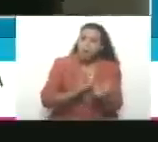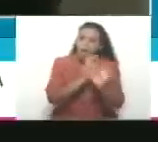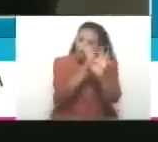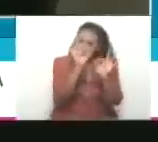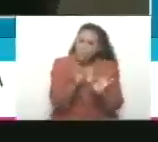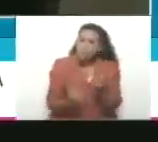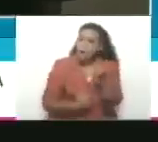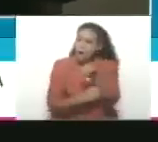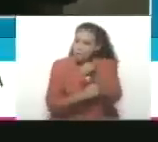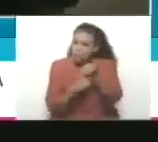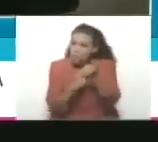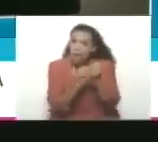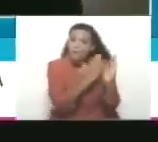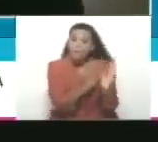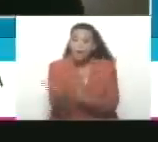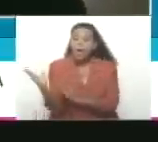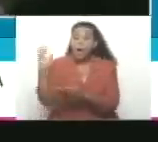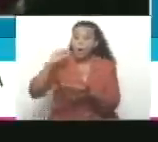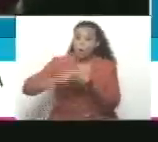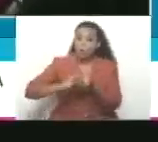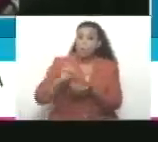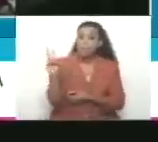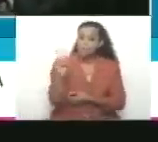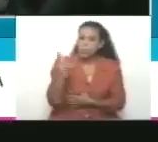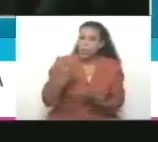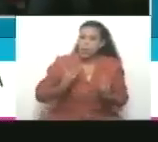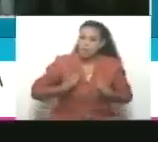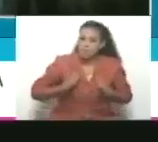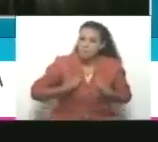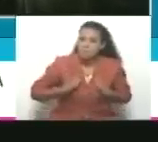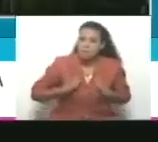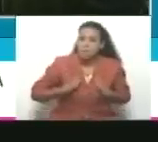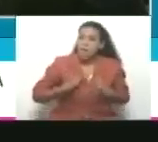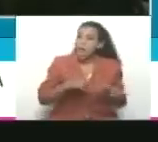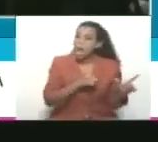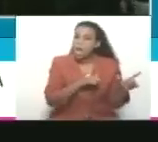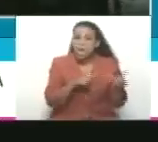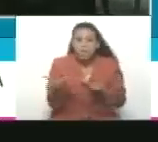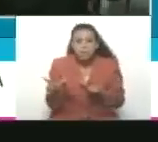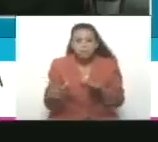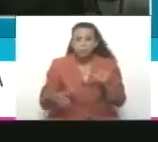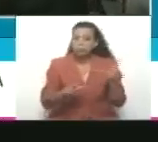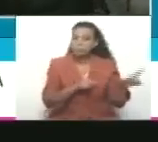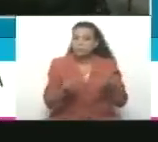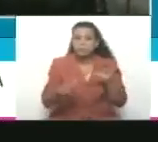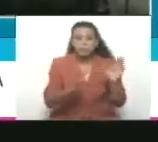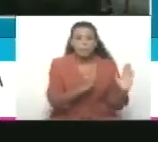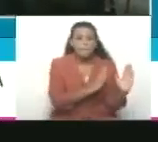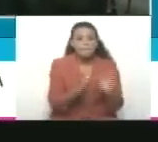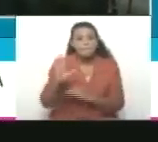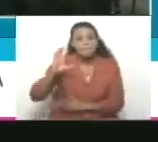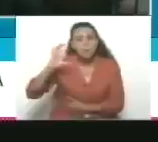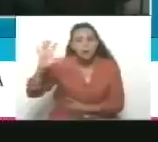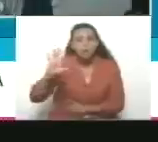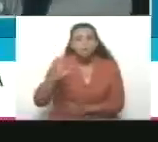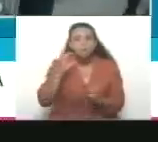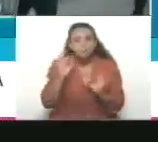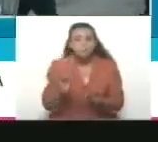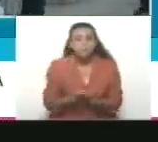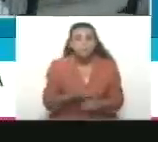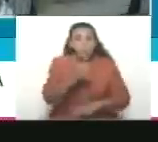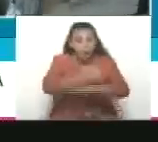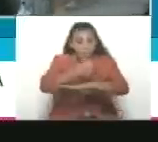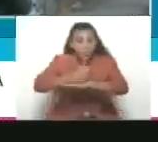no con el plan vuelta a la patria Así que ahora se activa el plan vuelta a la patria Yo he sido muy claro con las